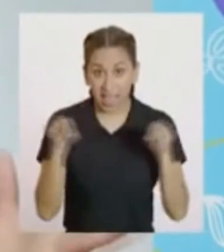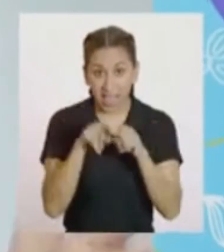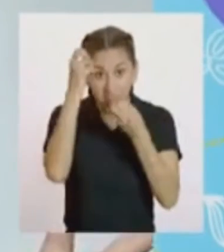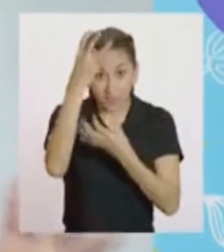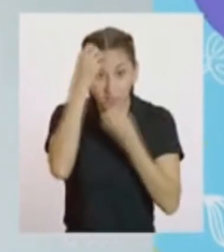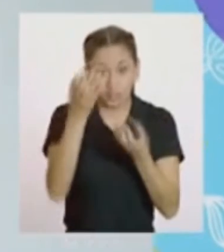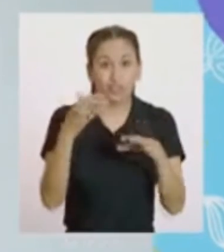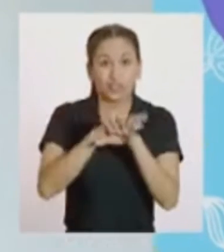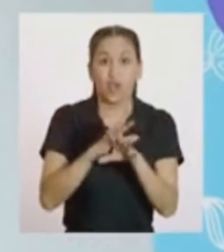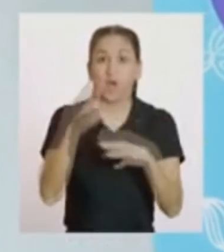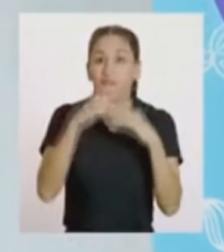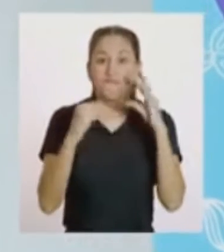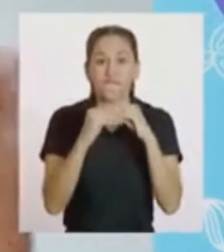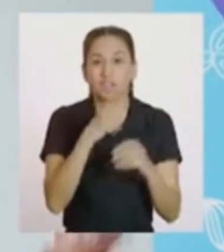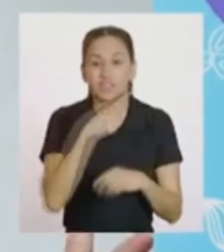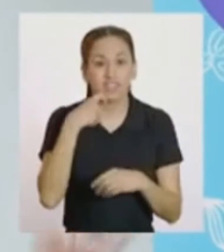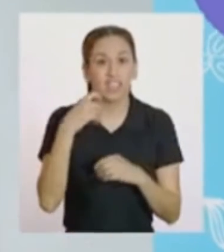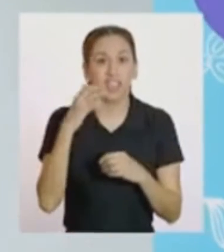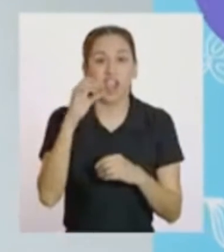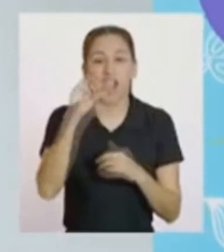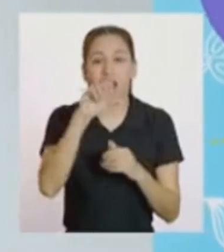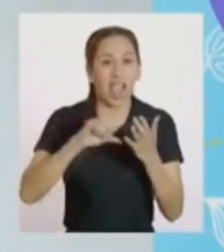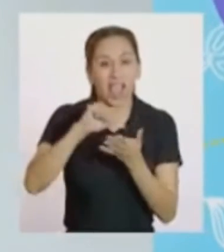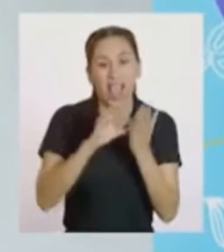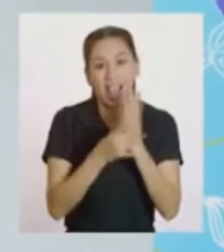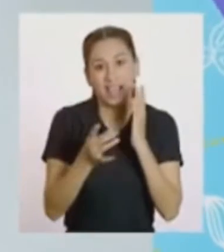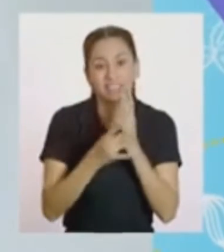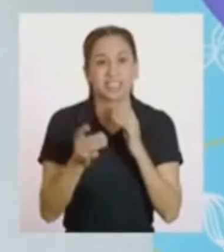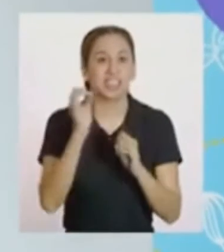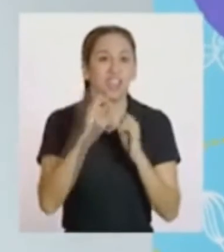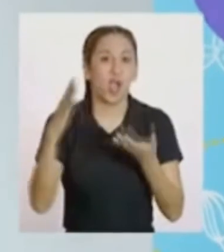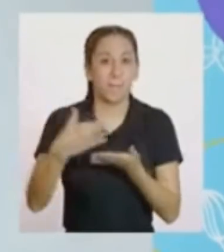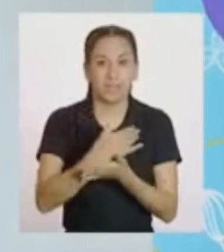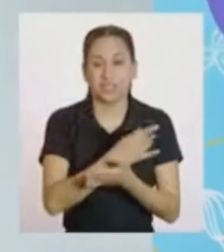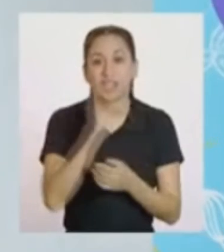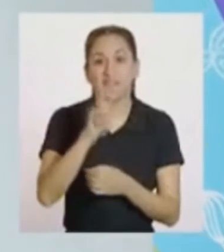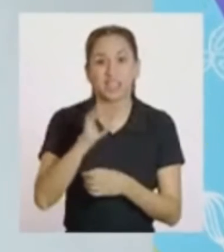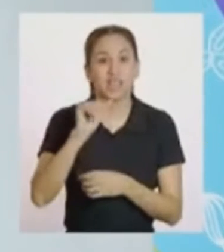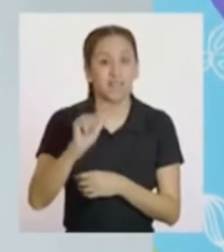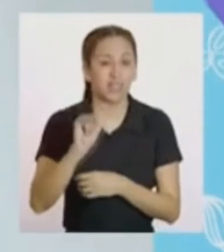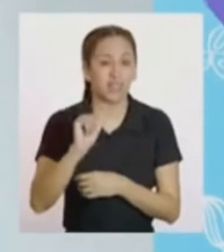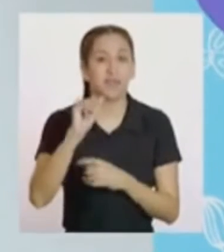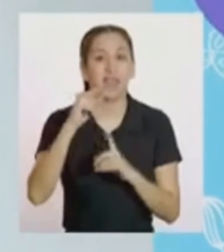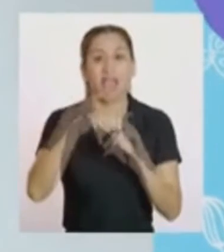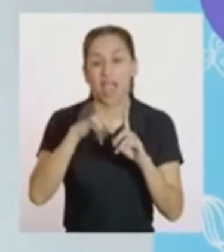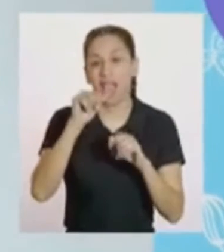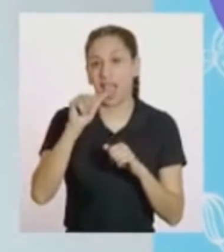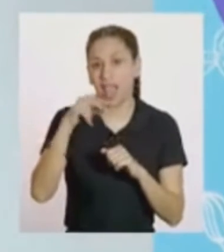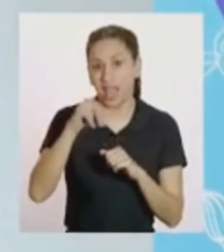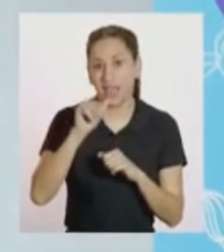de los frutos secos, aceite de oliva o soya, verduras antioxidantes del omega 3, vitaminas A, C y